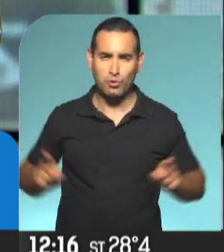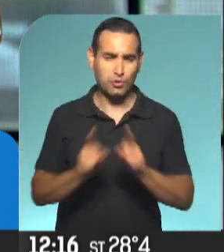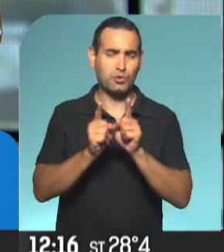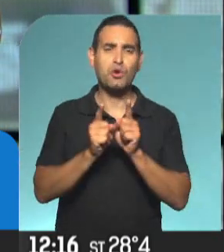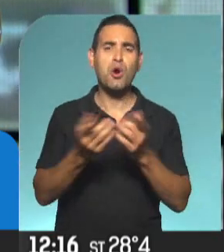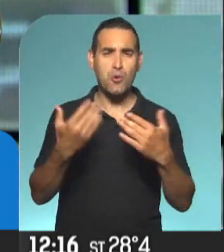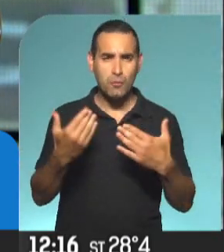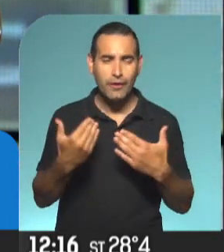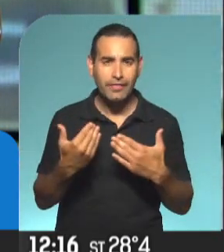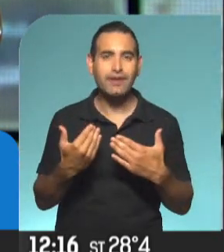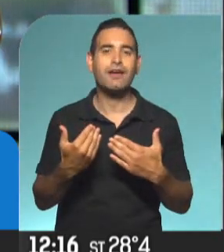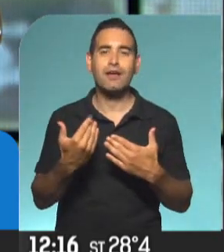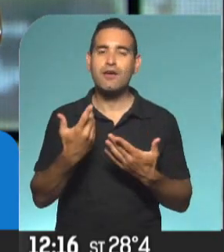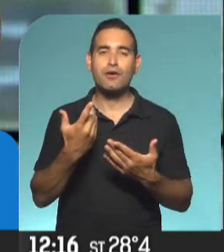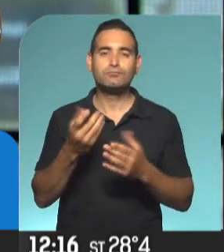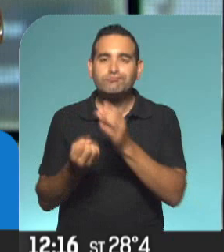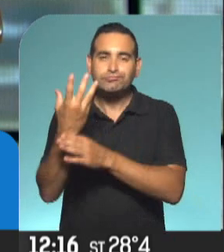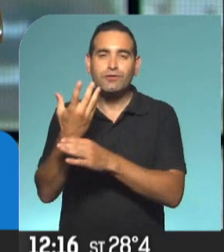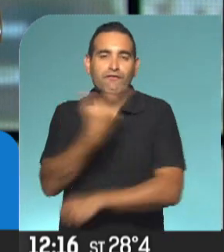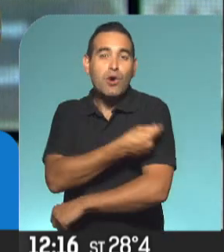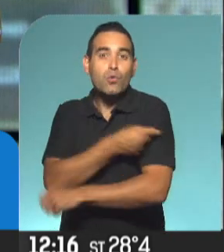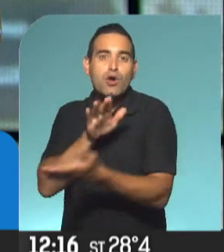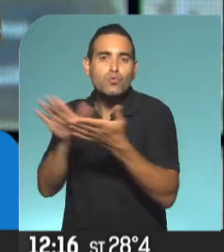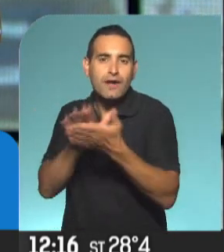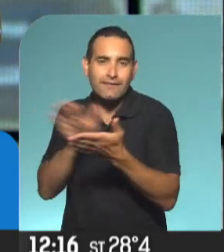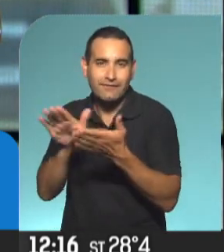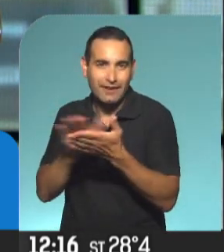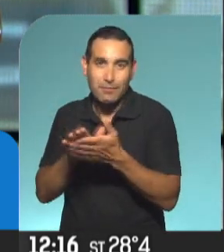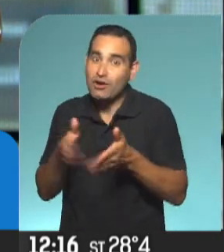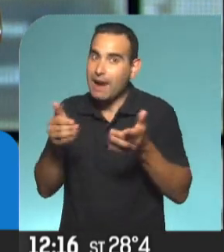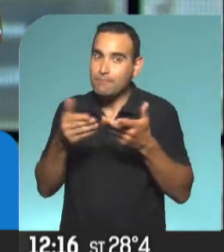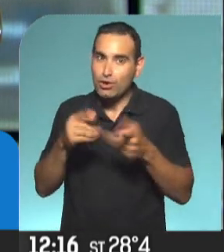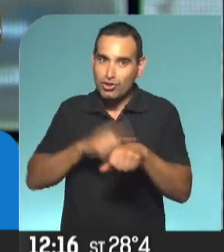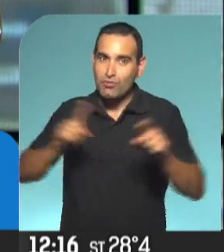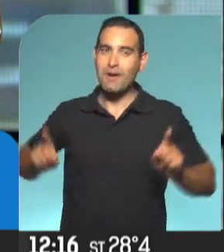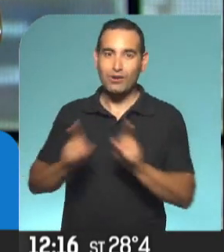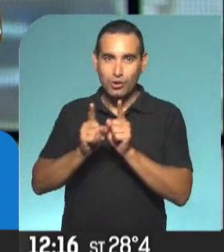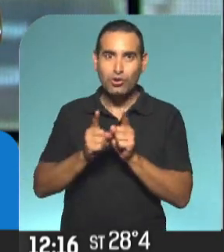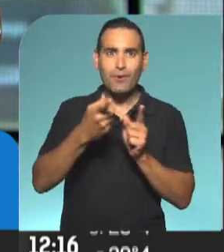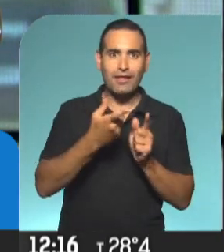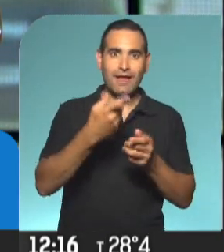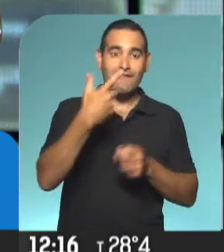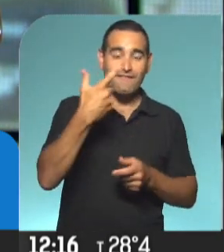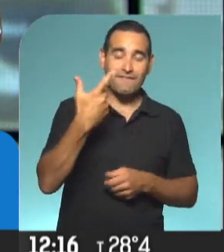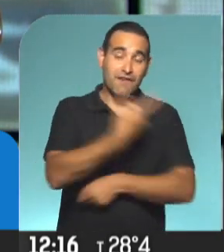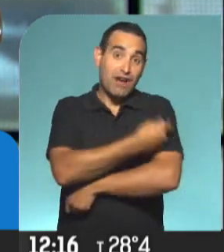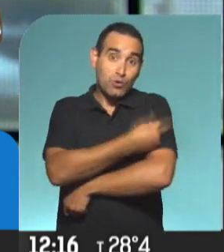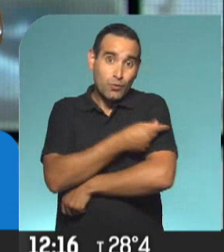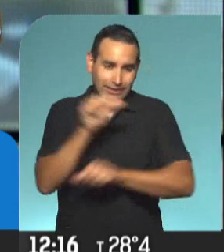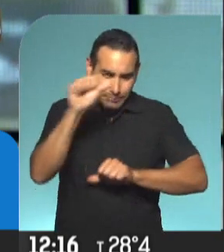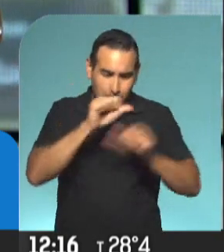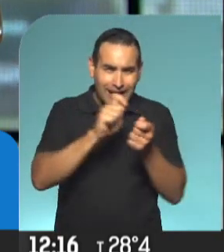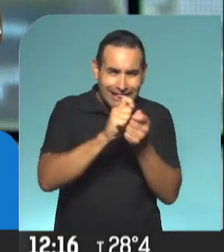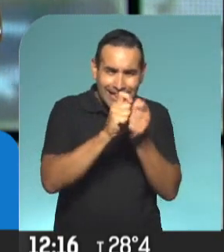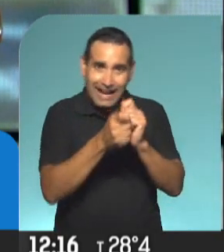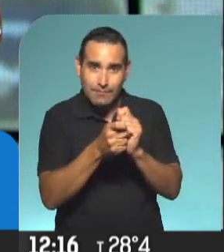rápidamente, generar una nueva vacuna, claro, con justamente las modificaciones que tiene la cepa que pone en